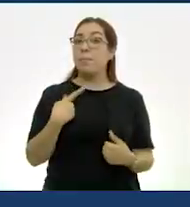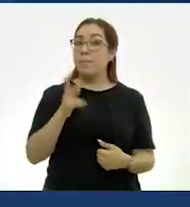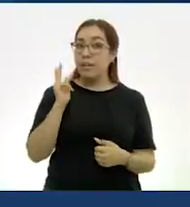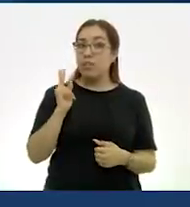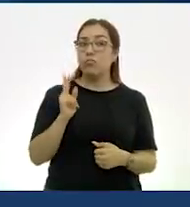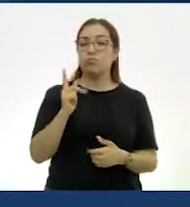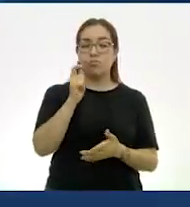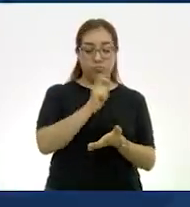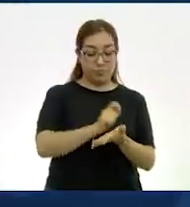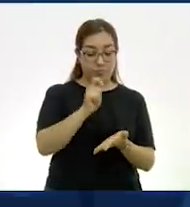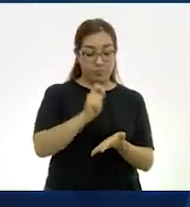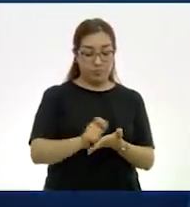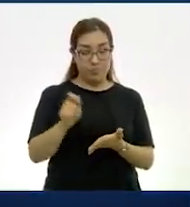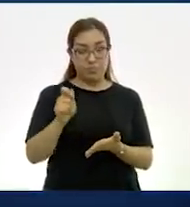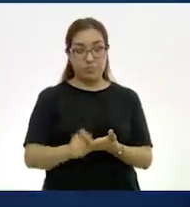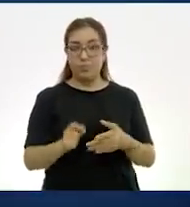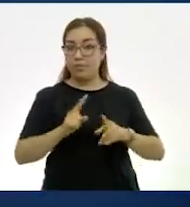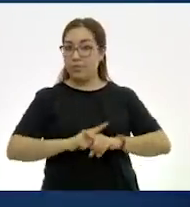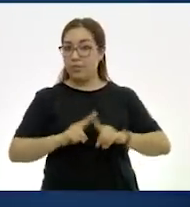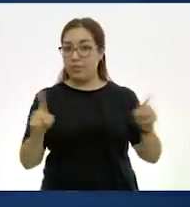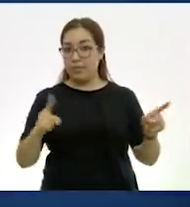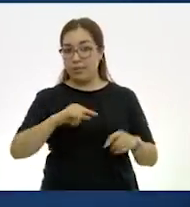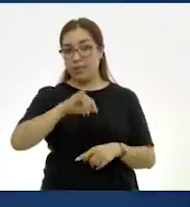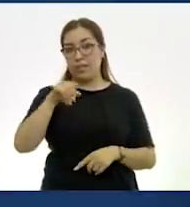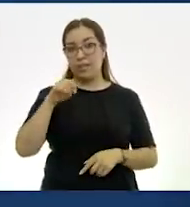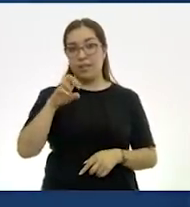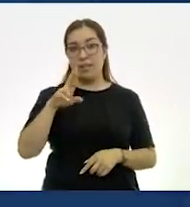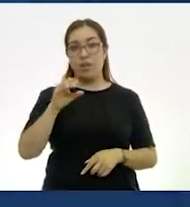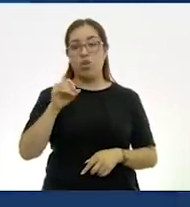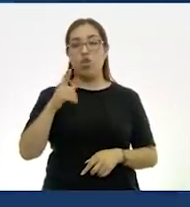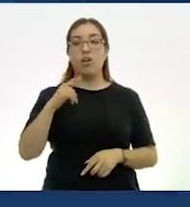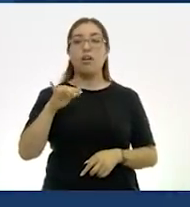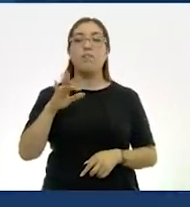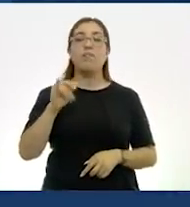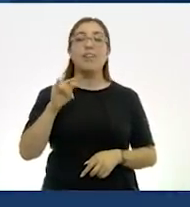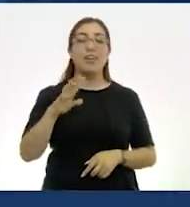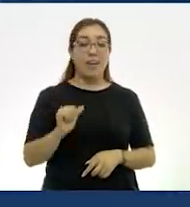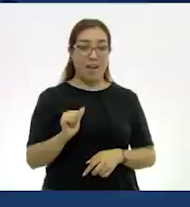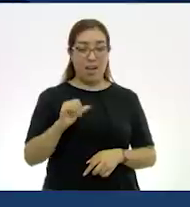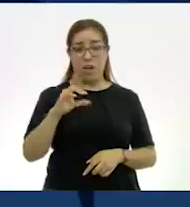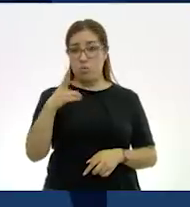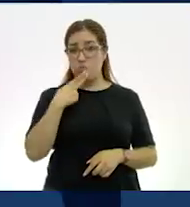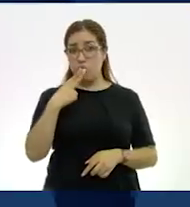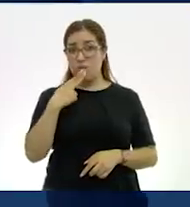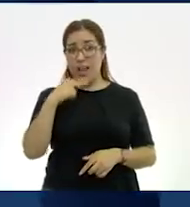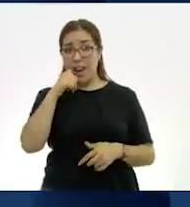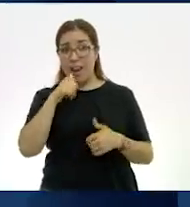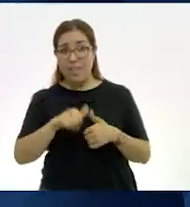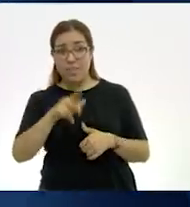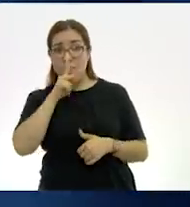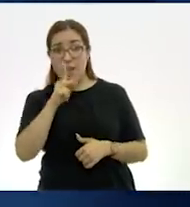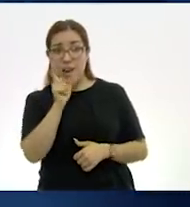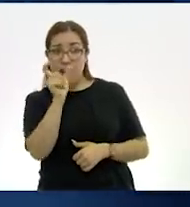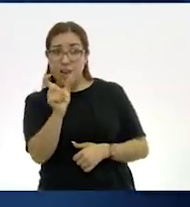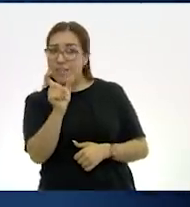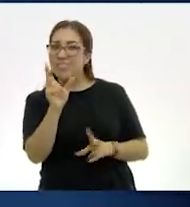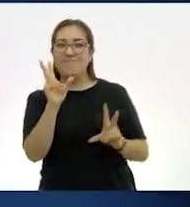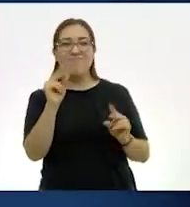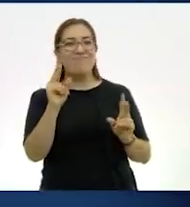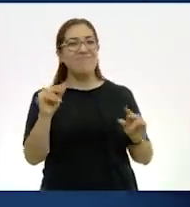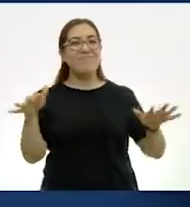escritura, las palabras de la escritura jeroglífica no se representan con letras o sonidos, sino con símbolos o